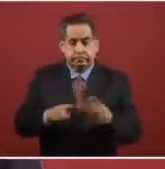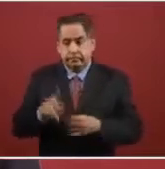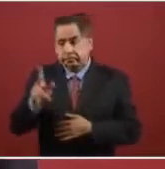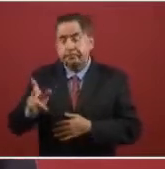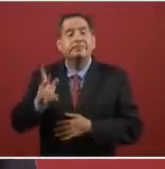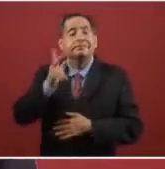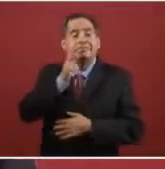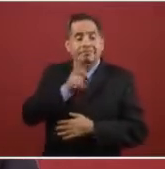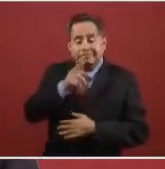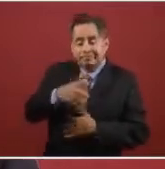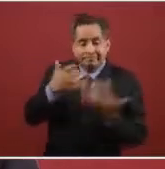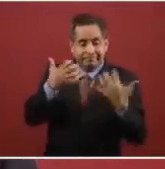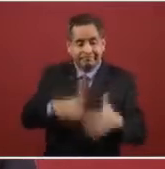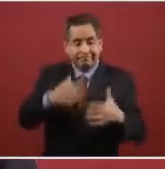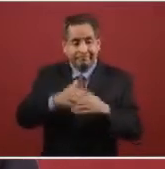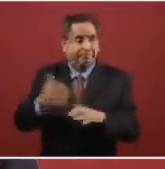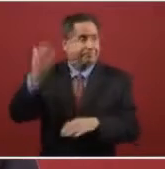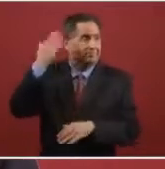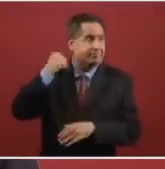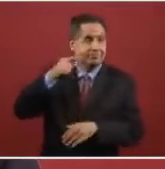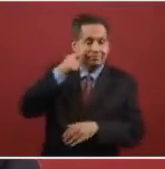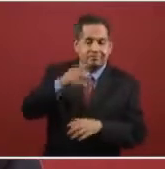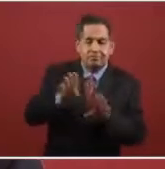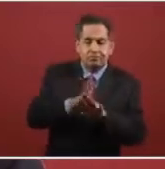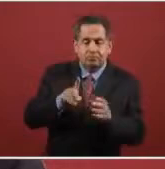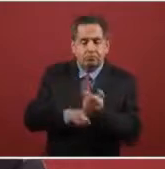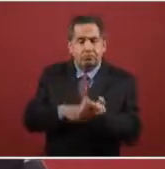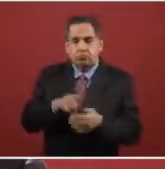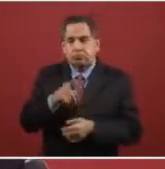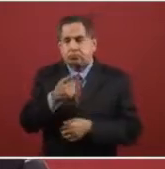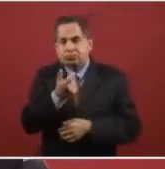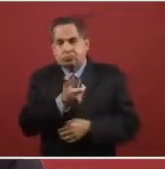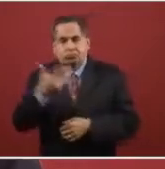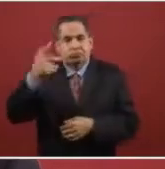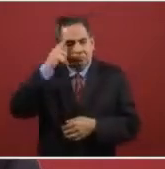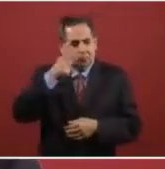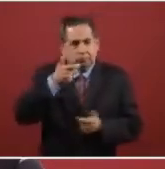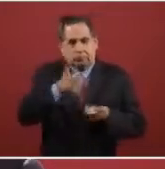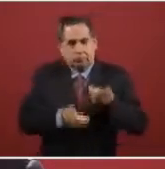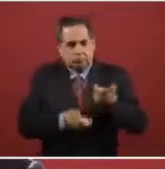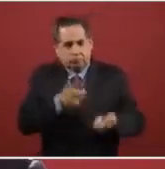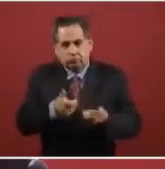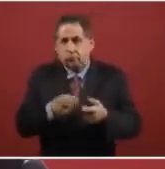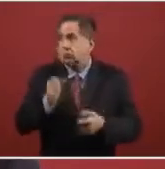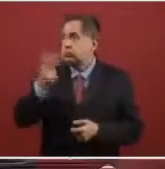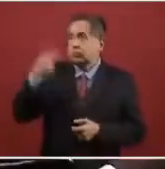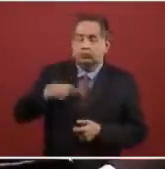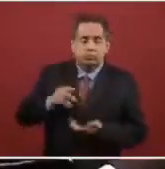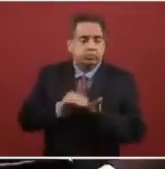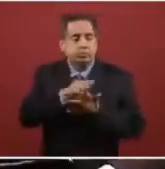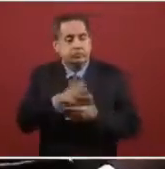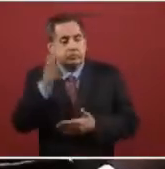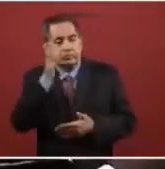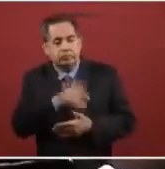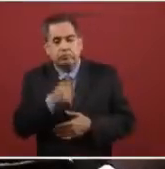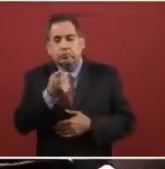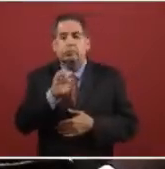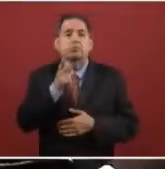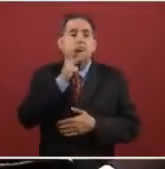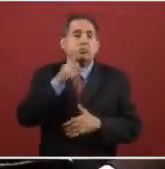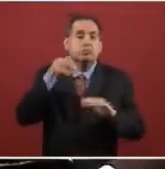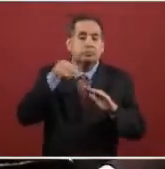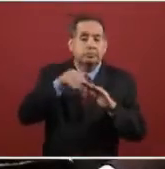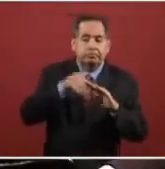sobregrabada a lo largo del tiempo. Sorry, I had to adjust something. My air was freezing me.